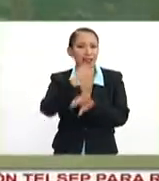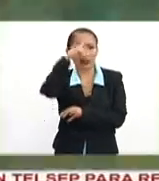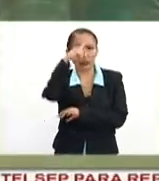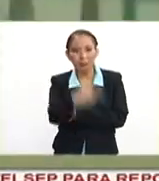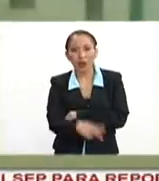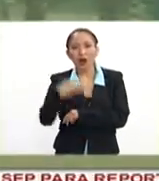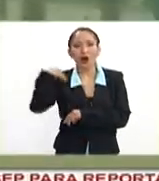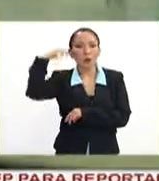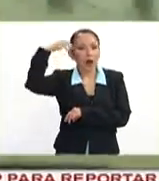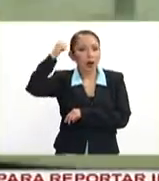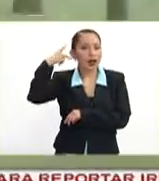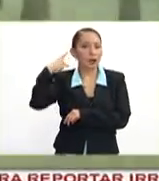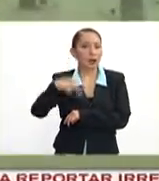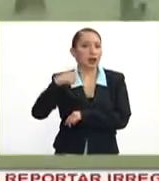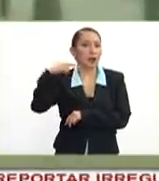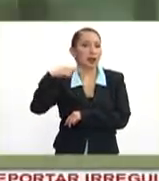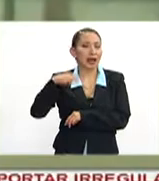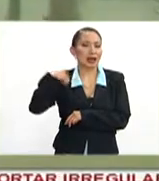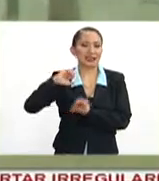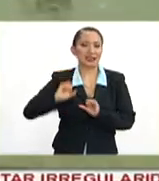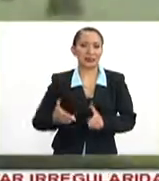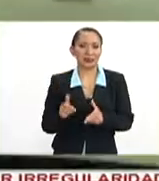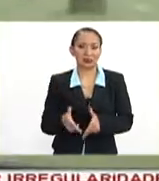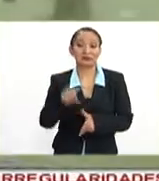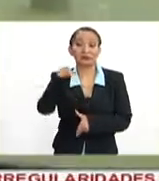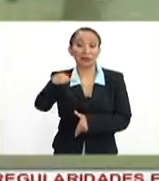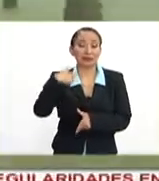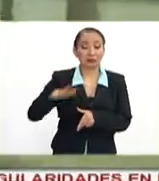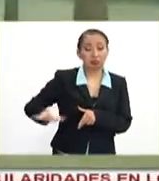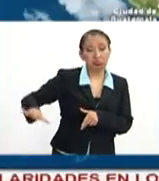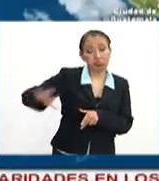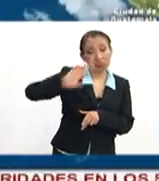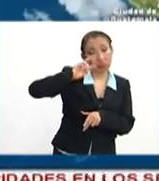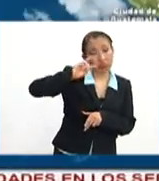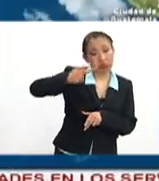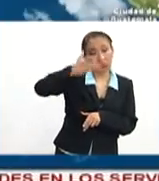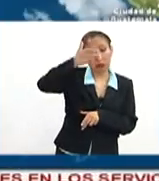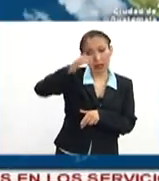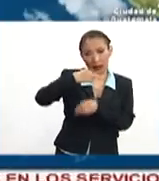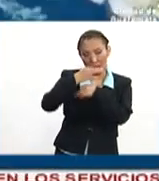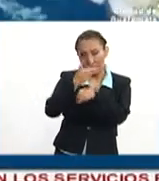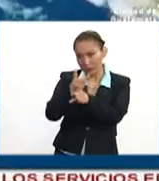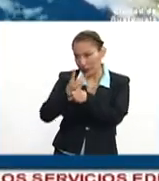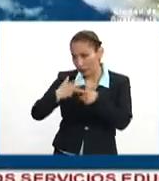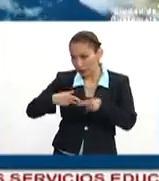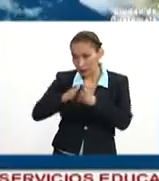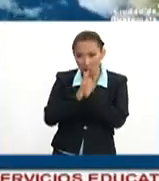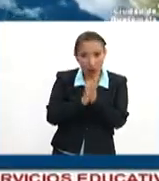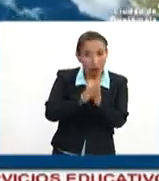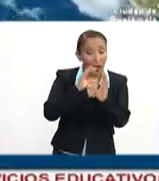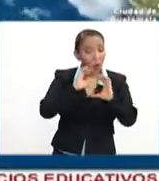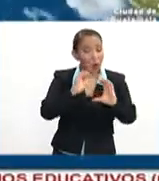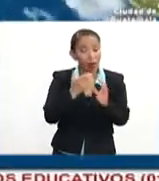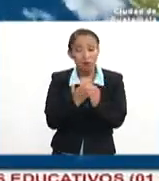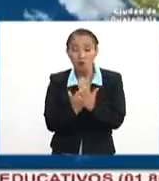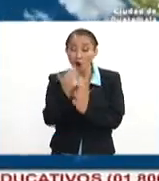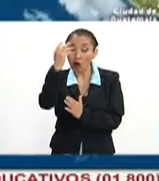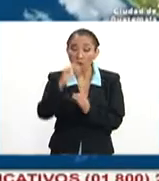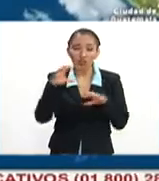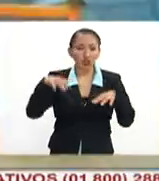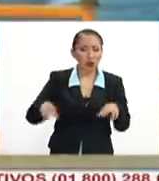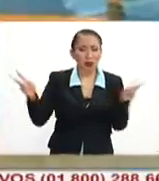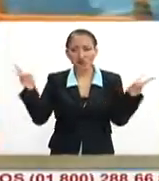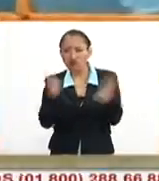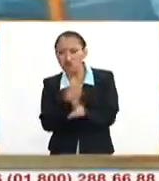de México, Morelos, Puebla, Veracruz y Chiapas. Ante estas condiciones, por supuesto, se exhorta a la población a extremar precauciones por